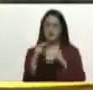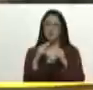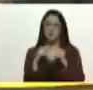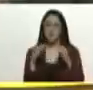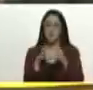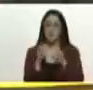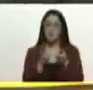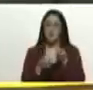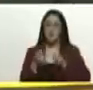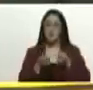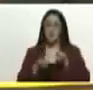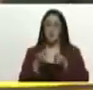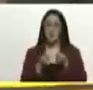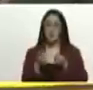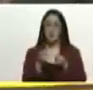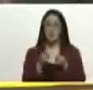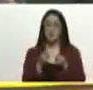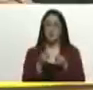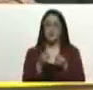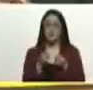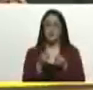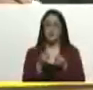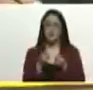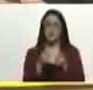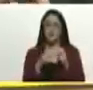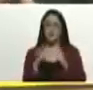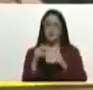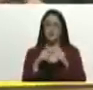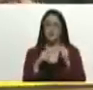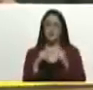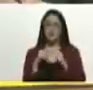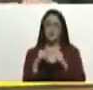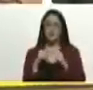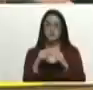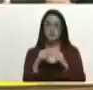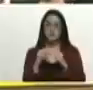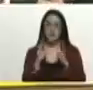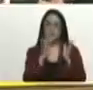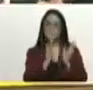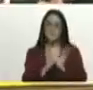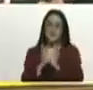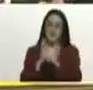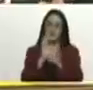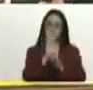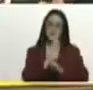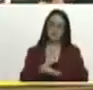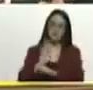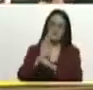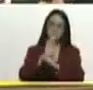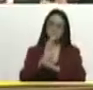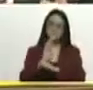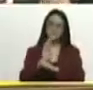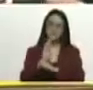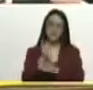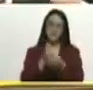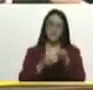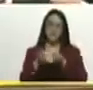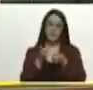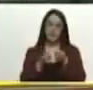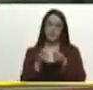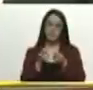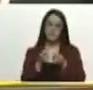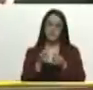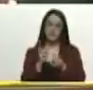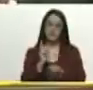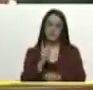bloque económico, en la construcción del medio ambiente, en torno al medio ambiente, a la economía.